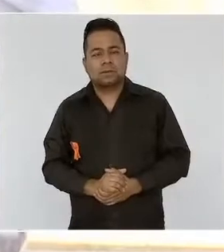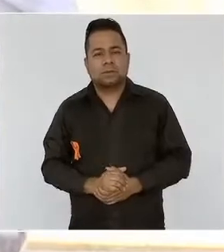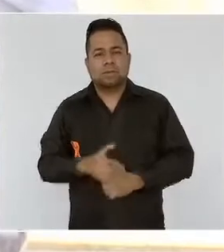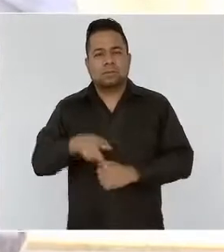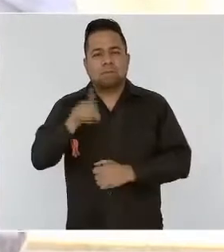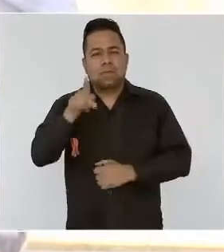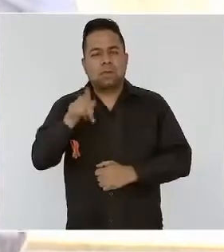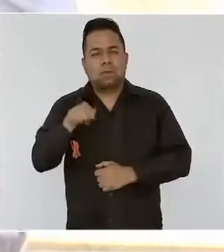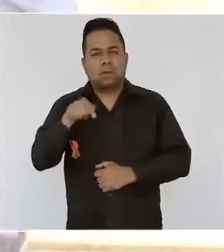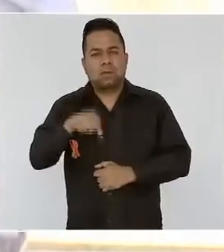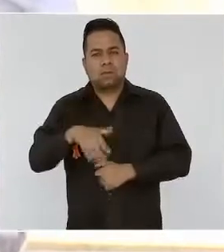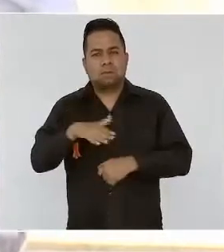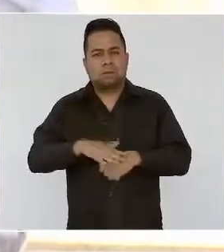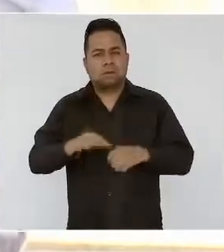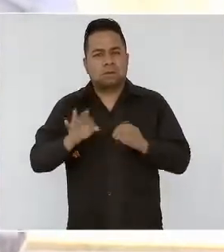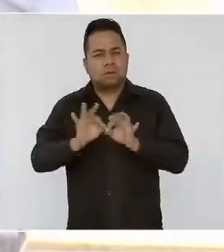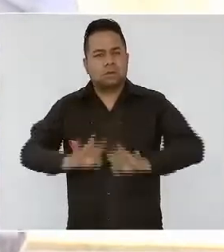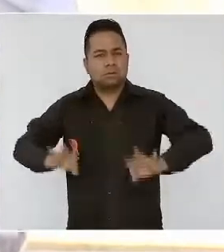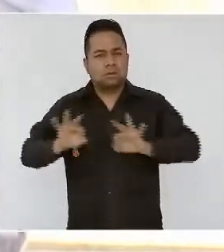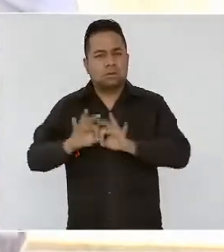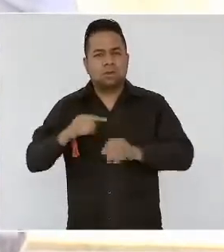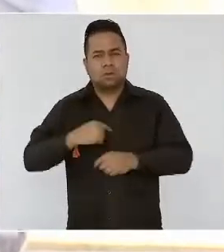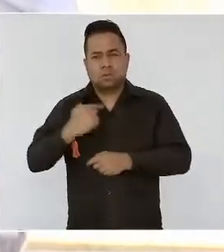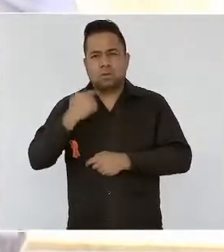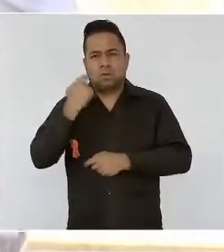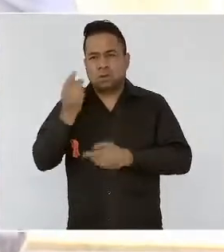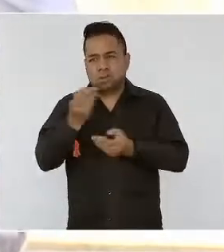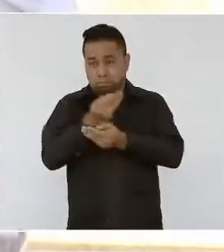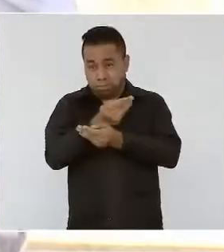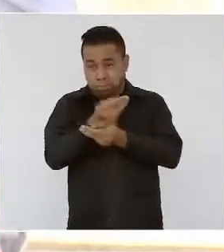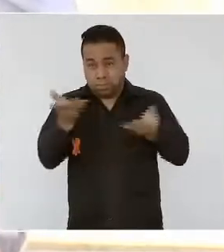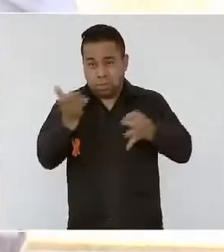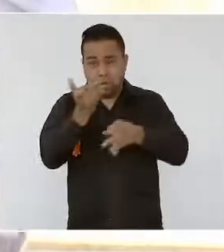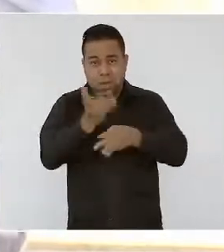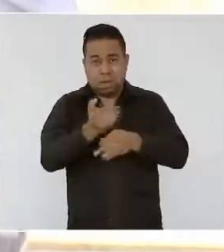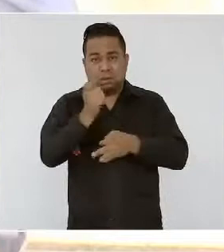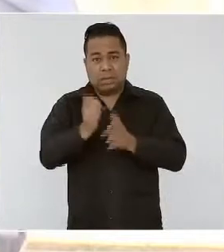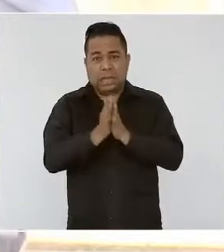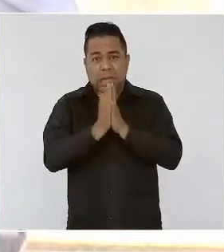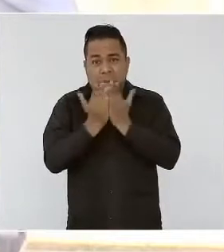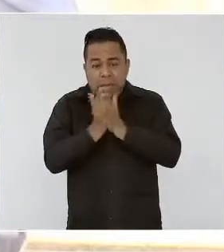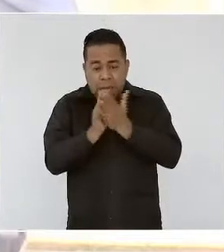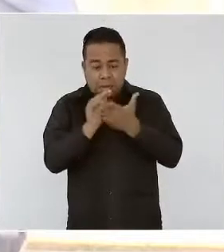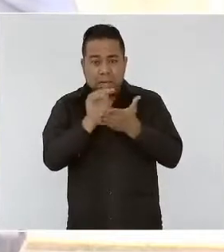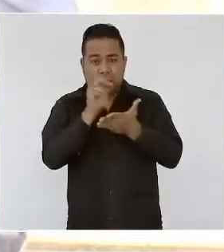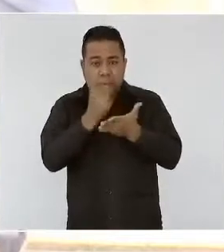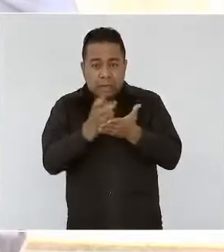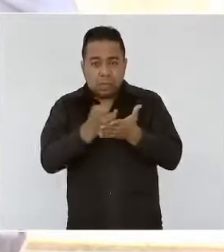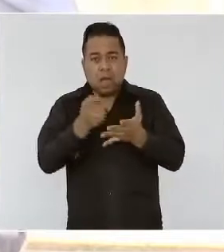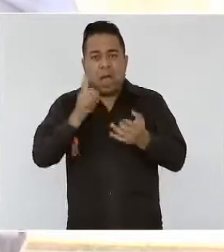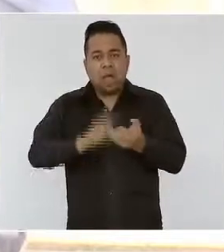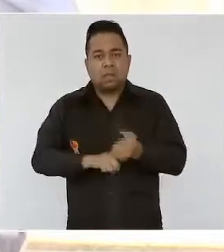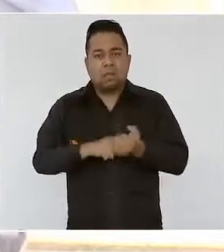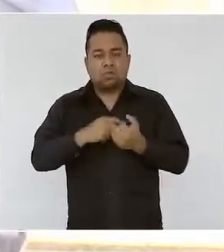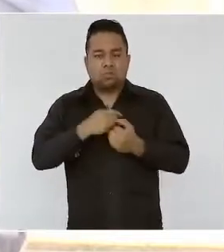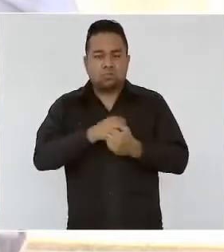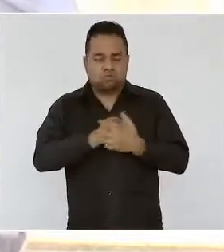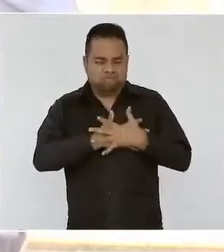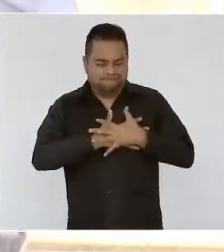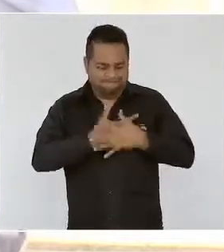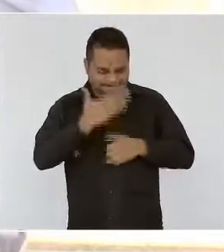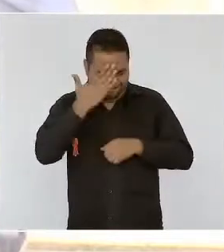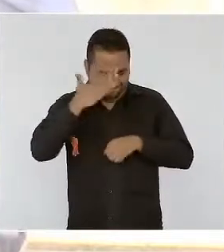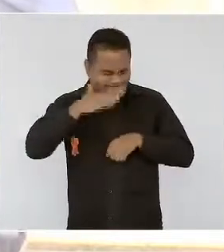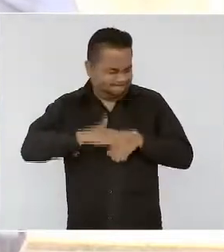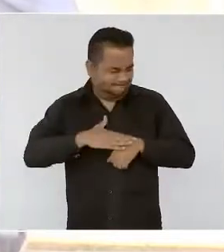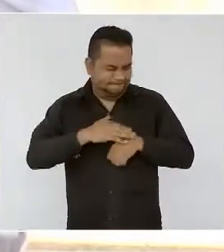lo más importante que yo quiero transmitirles hoy es que estos libros los llevo yo en mi corazón, en mi vida, se